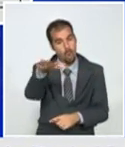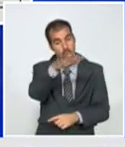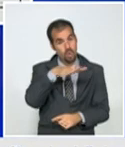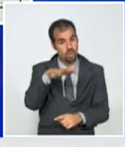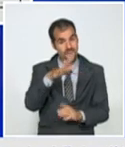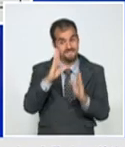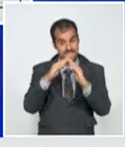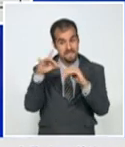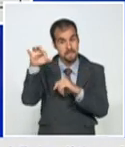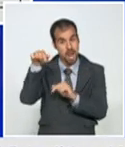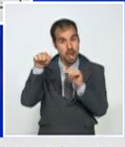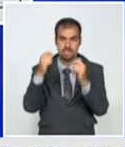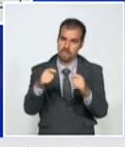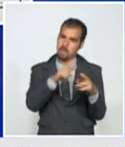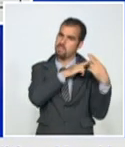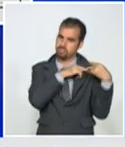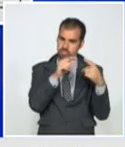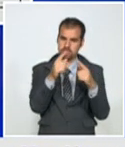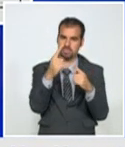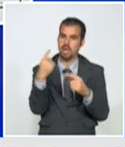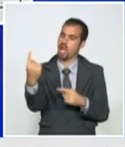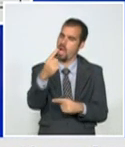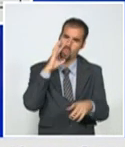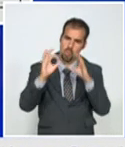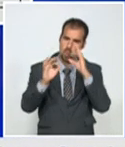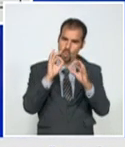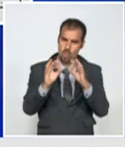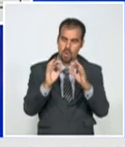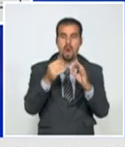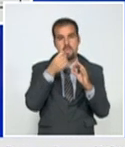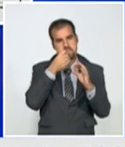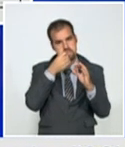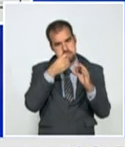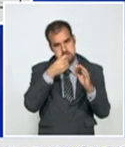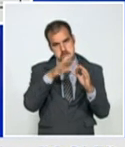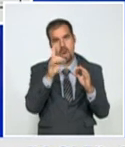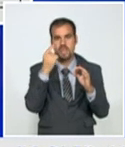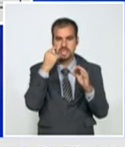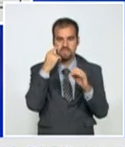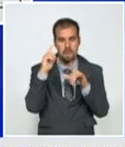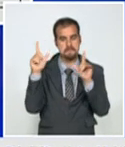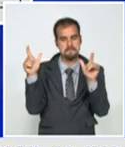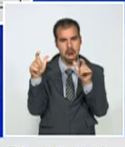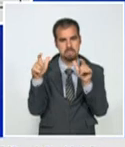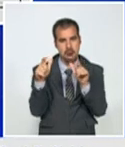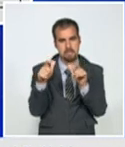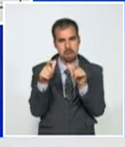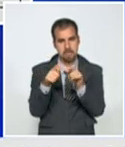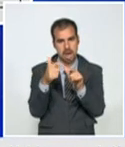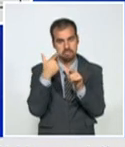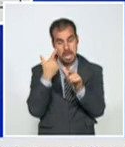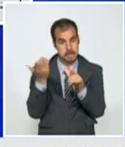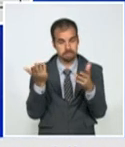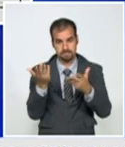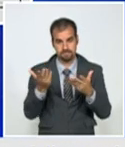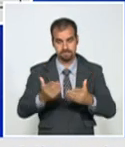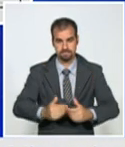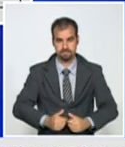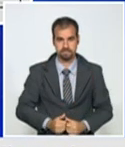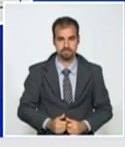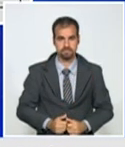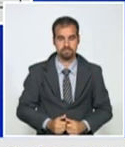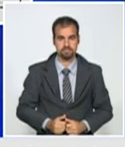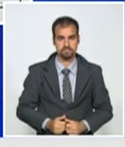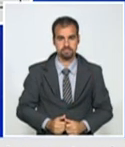su autorresponsabilidad, la curva está disminuyendo. De todas formas, ayer, Pinar